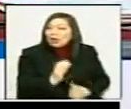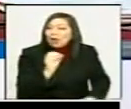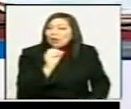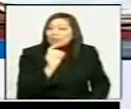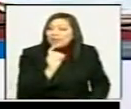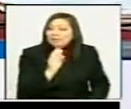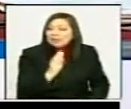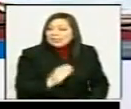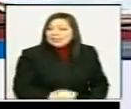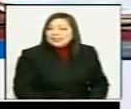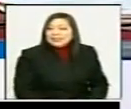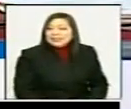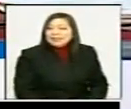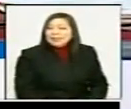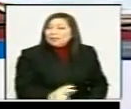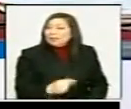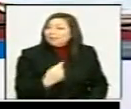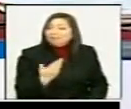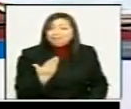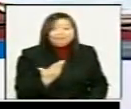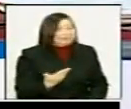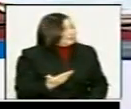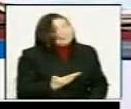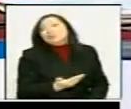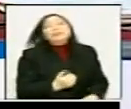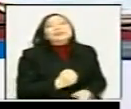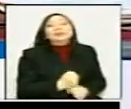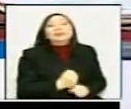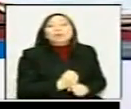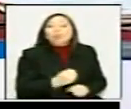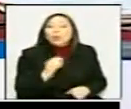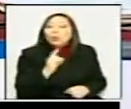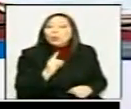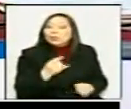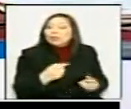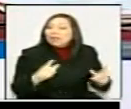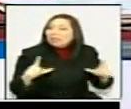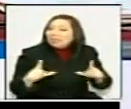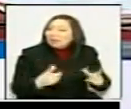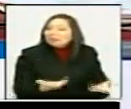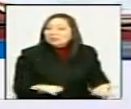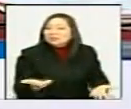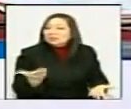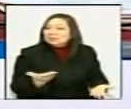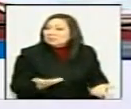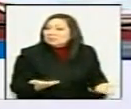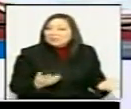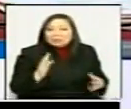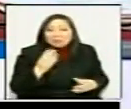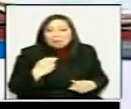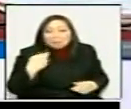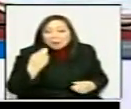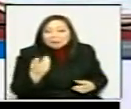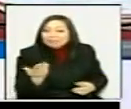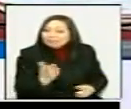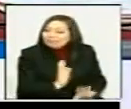Odebrecht, no solamente en la ejecución con un supervisor que no veía las cosas con